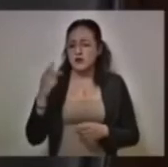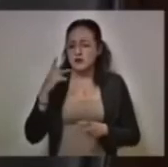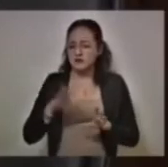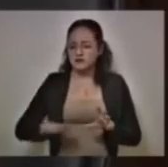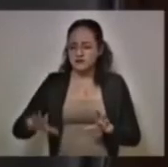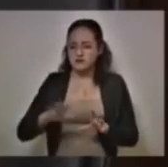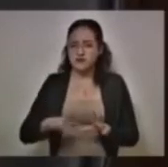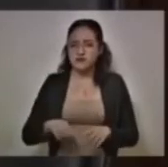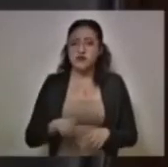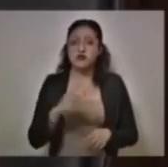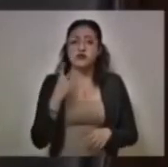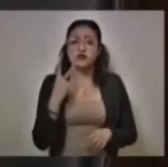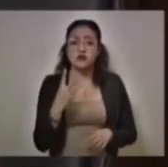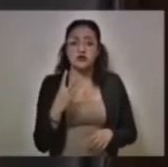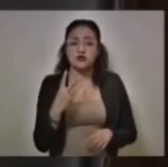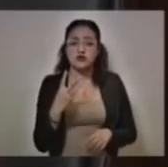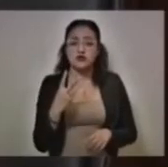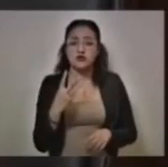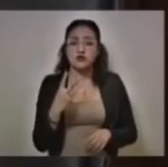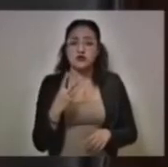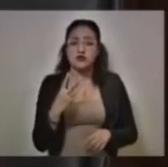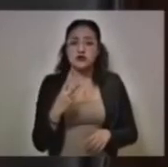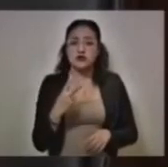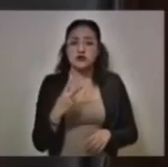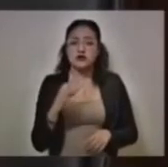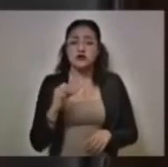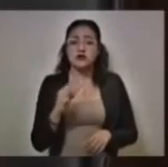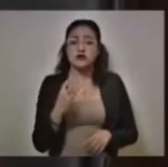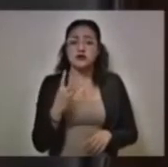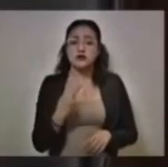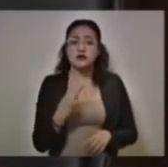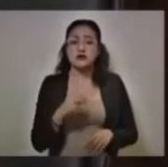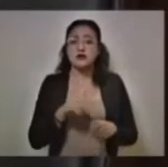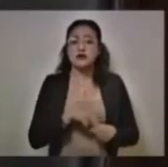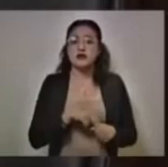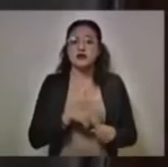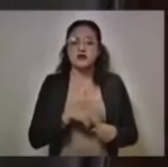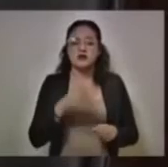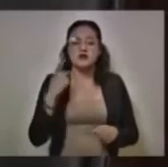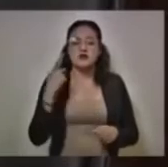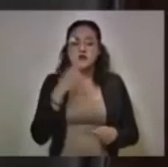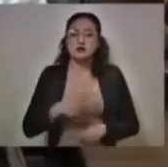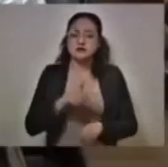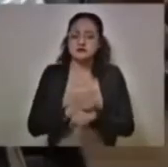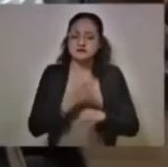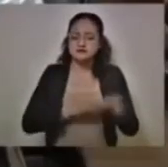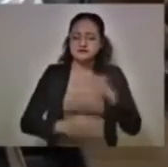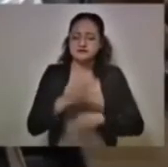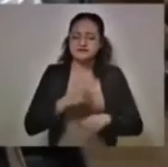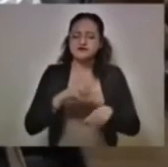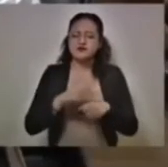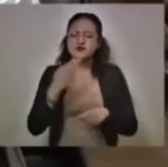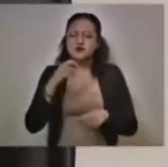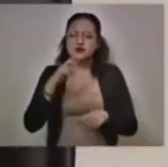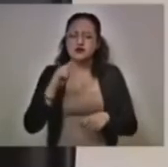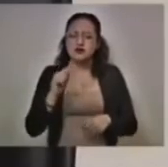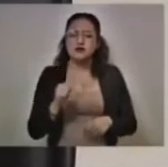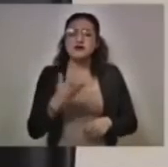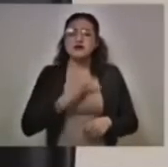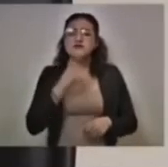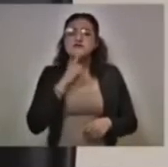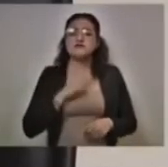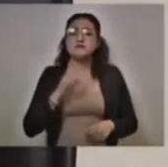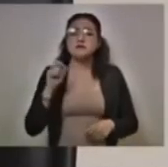64 262 en el municipio poblano de nosotros tenemos reportes de 20